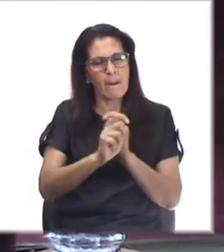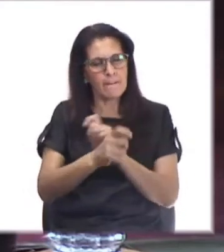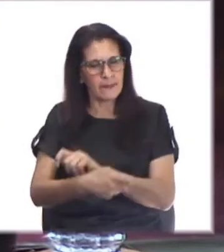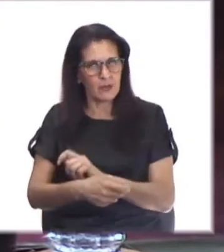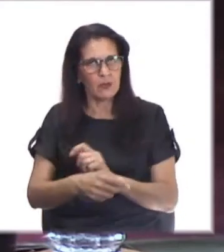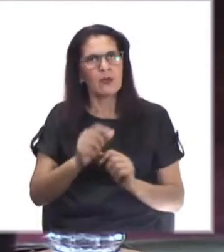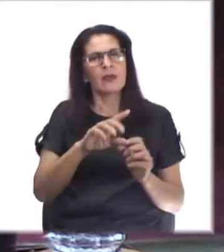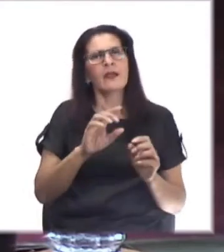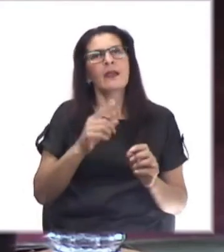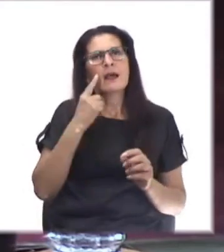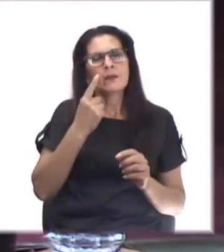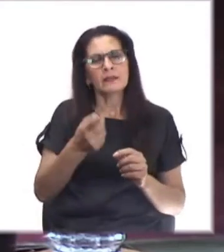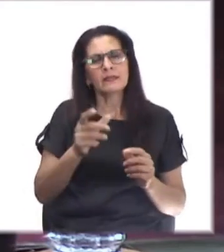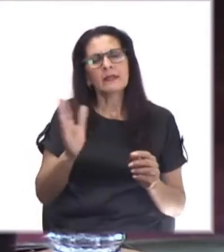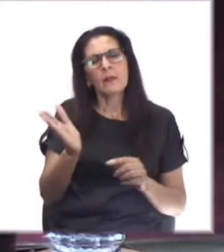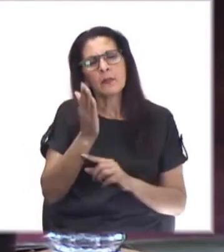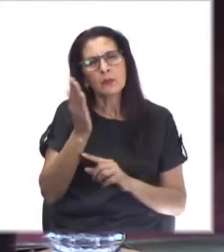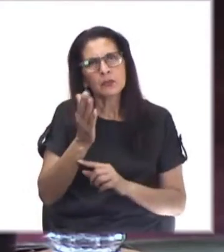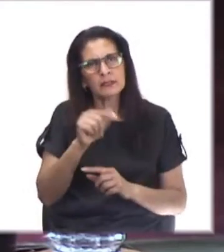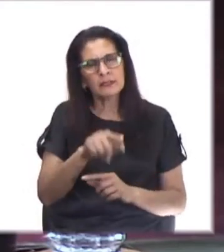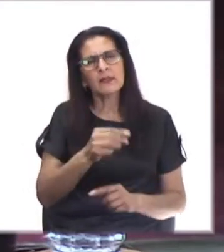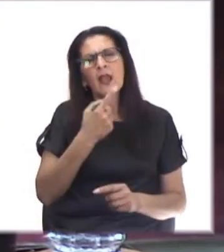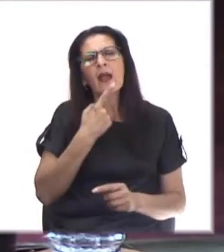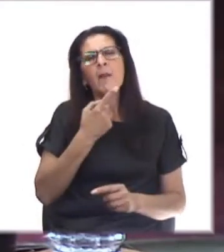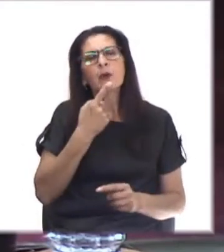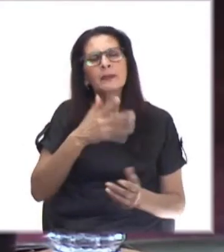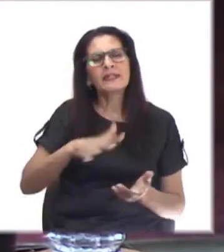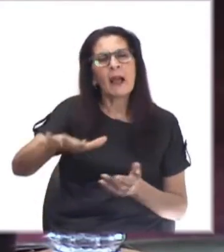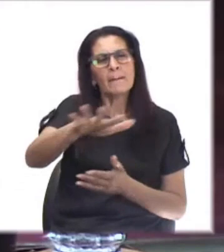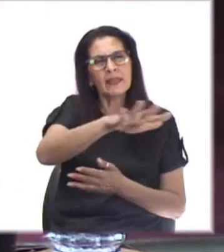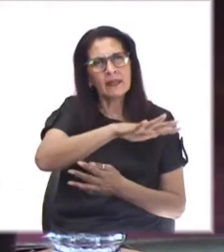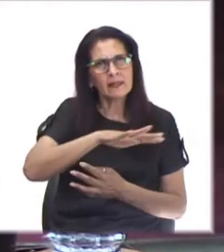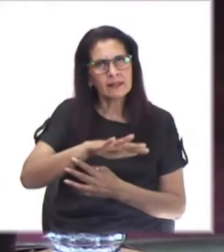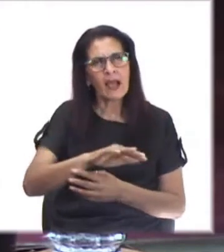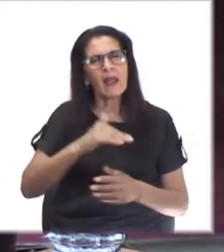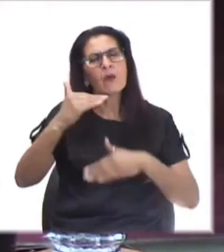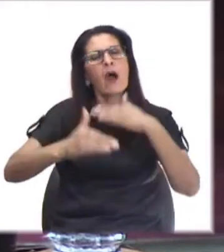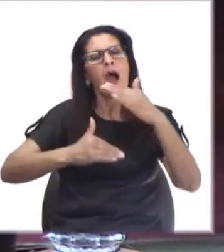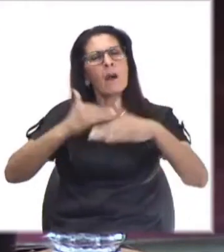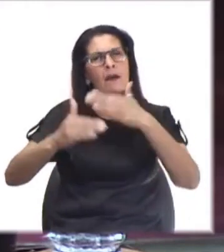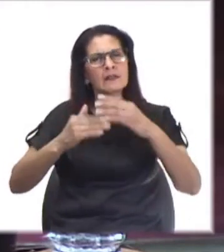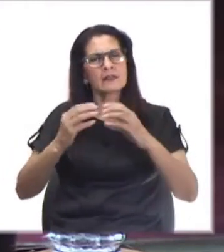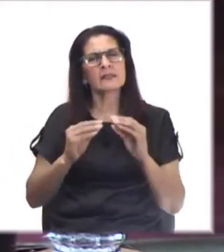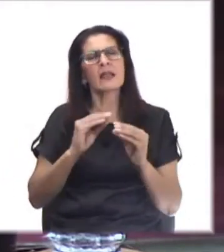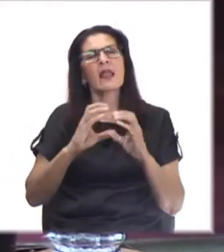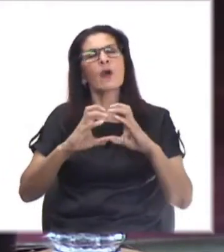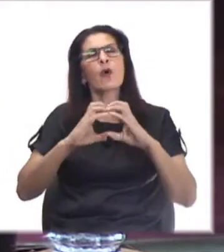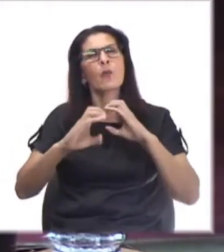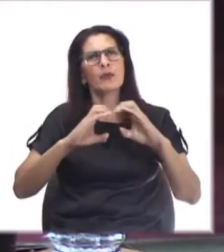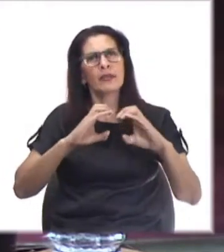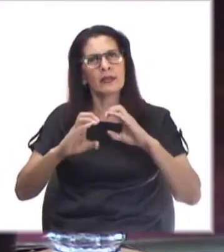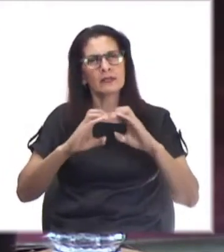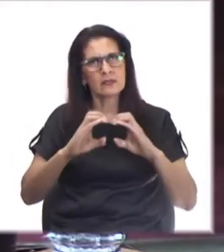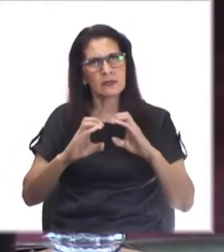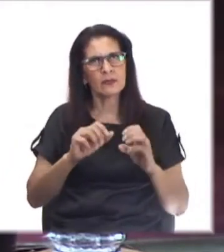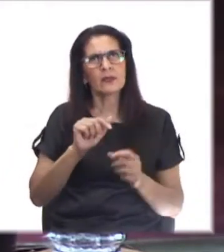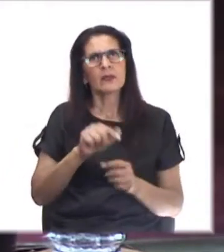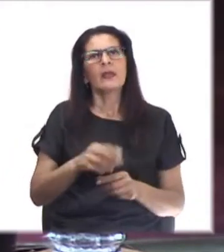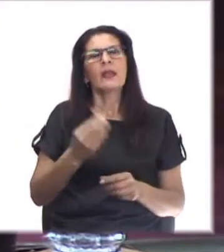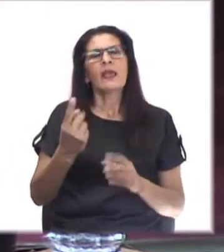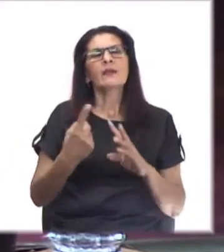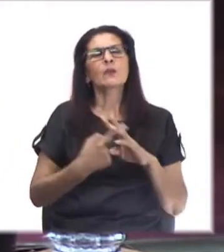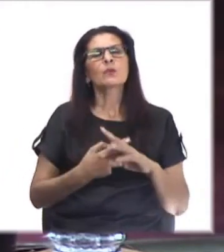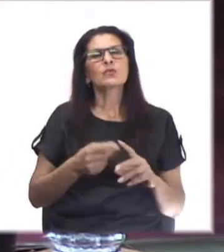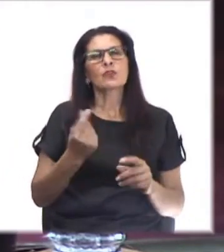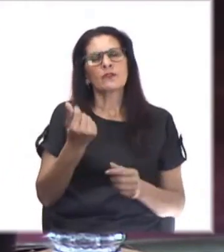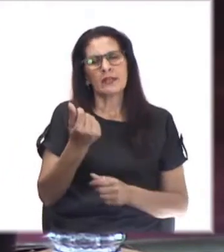la diversificación productiva, las políticas ambientales, los avances en las comunicaciones, la informatización, la inclusión financiera,